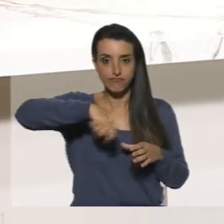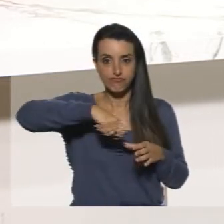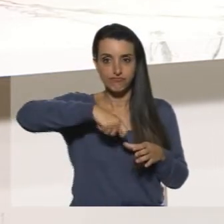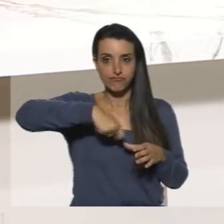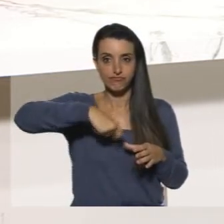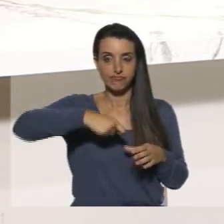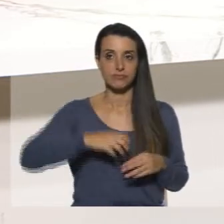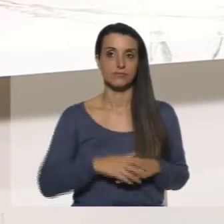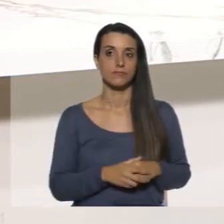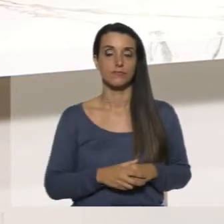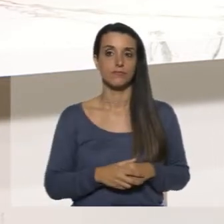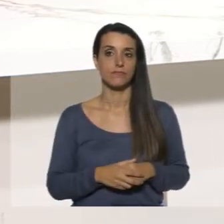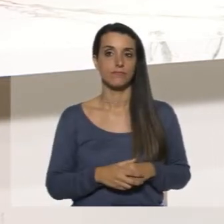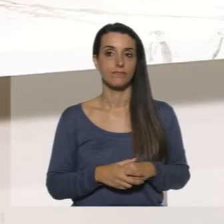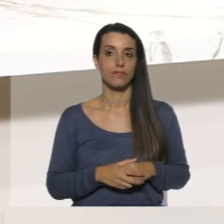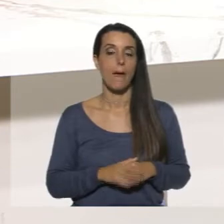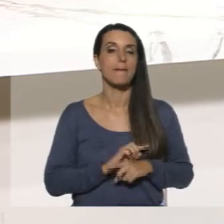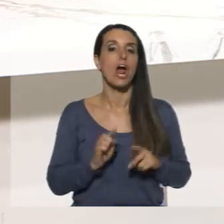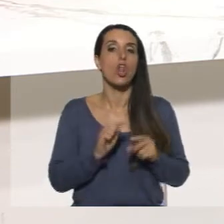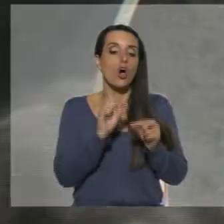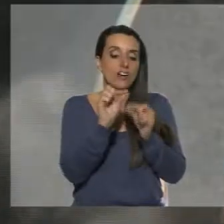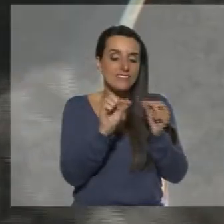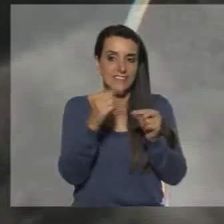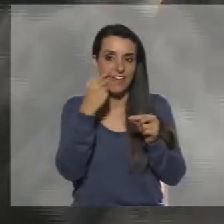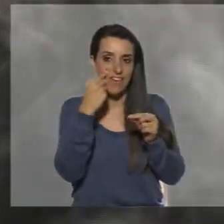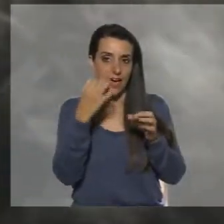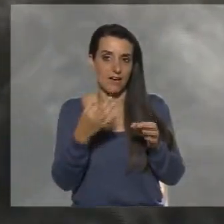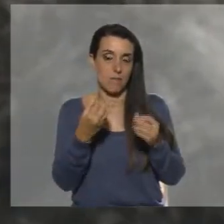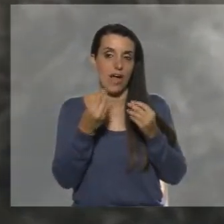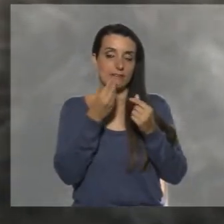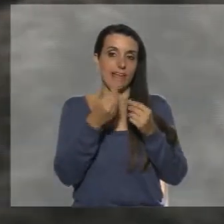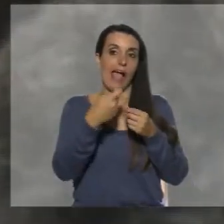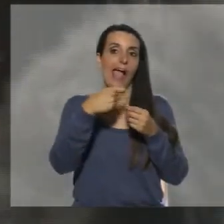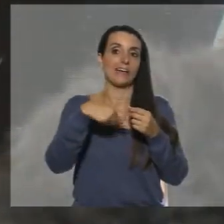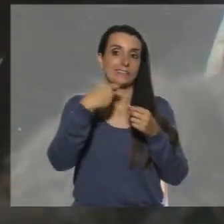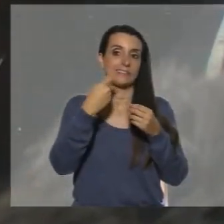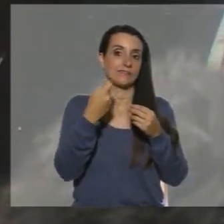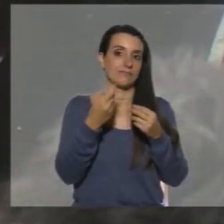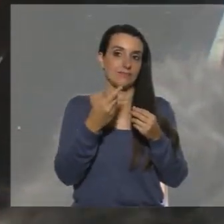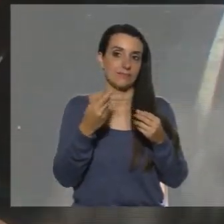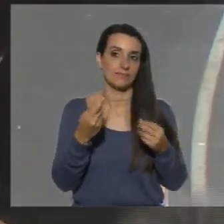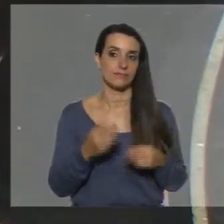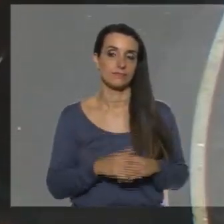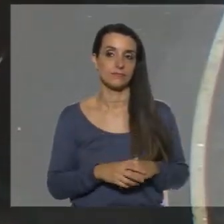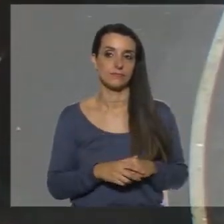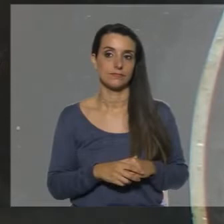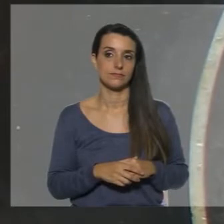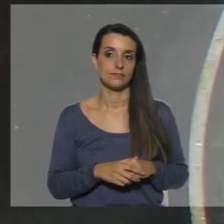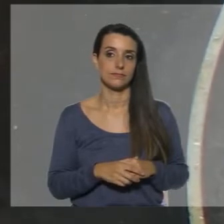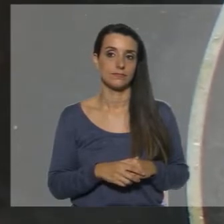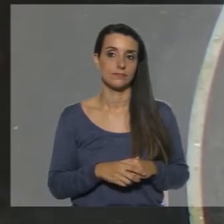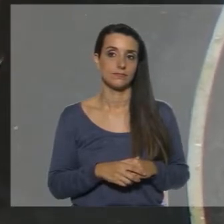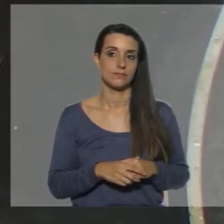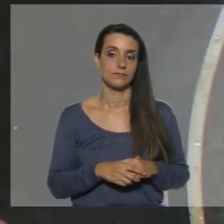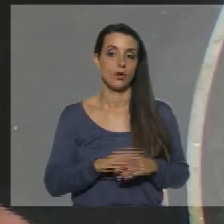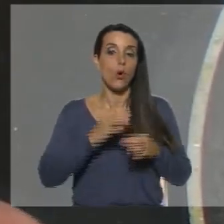entreverás bien con bastante, para que no te queden pedacitos. Grande, pues si no cuando, por ejemplo ese. Ojo la cabeza. Ahí,